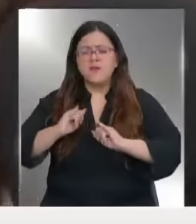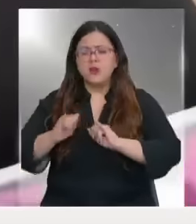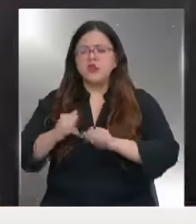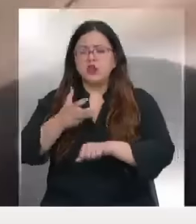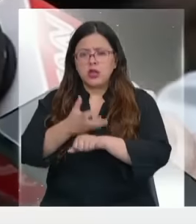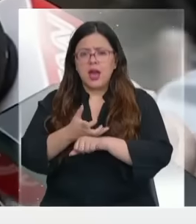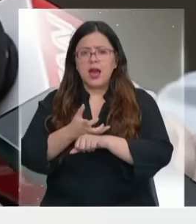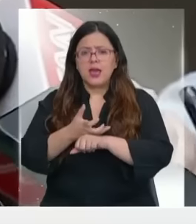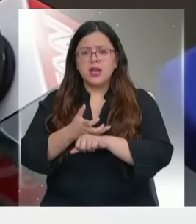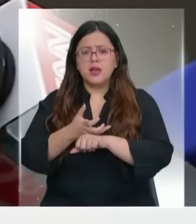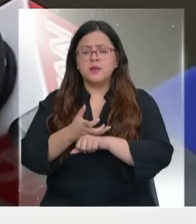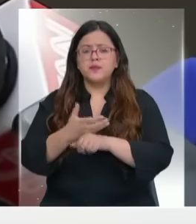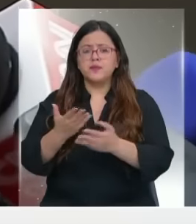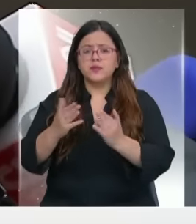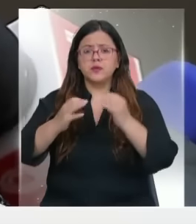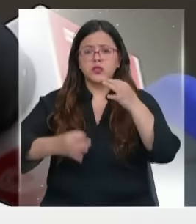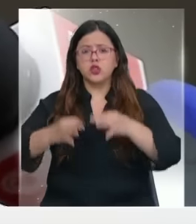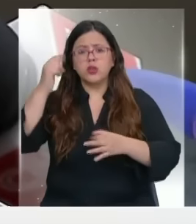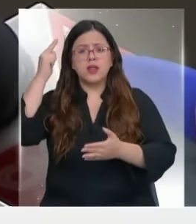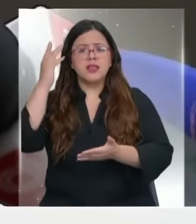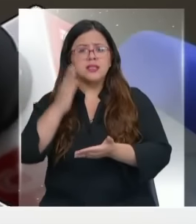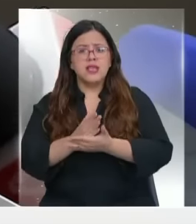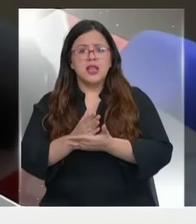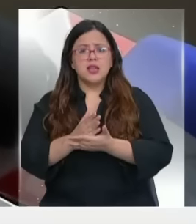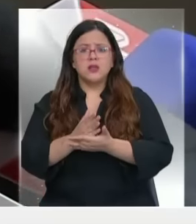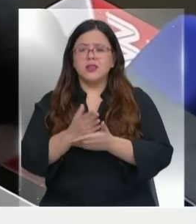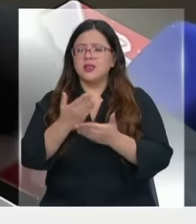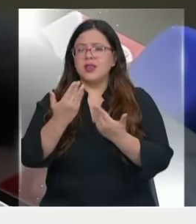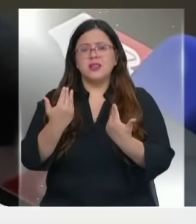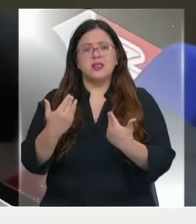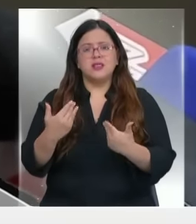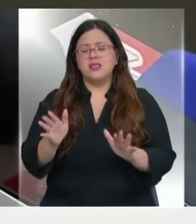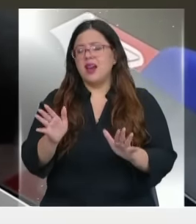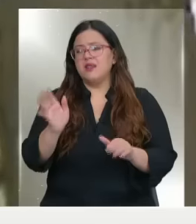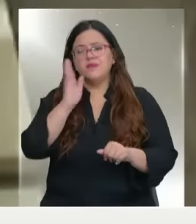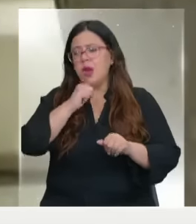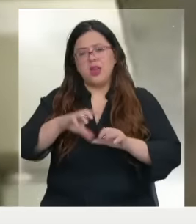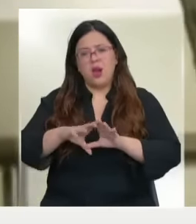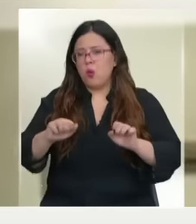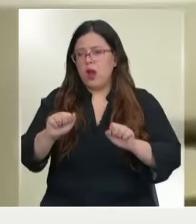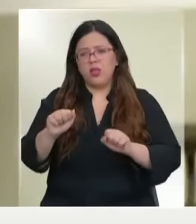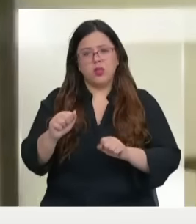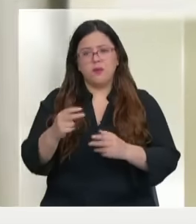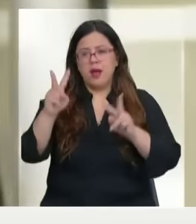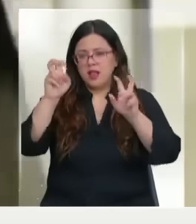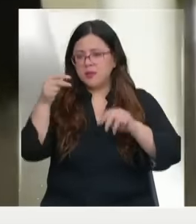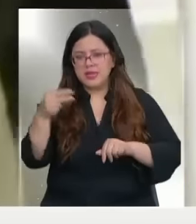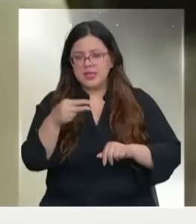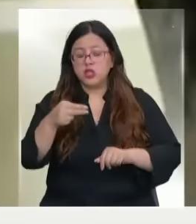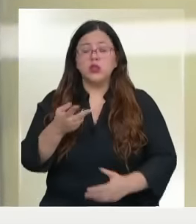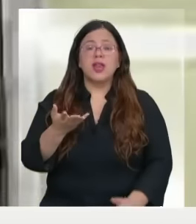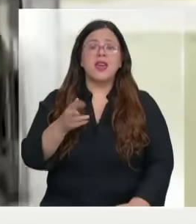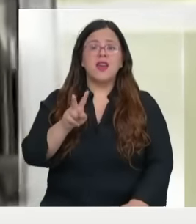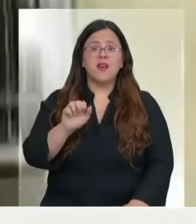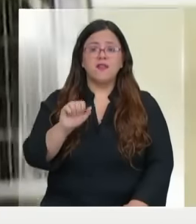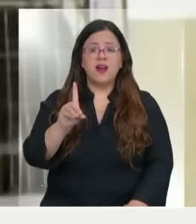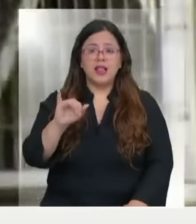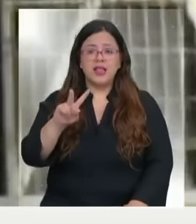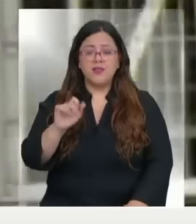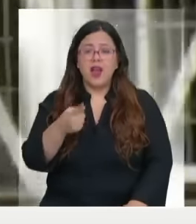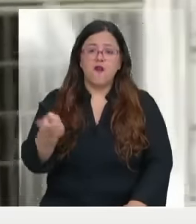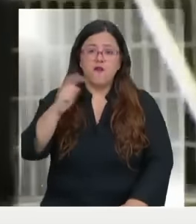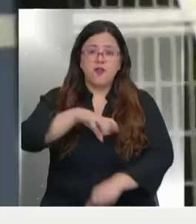lo dijera el juez, la Corte estimó que estaba de sobra acreditado, que había faltado el consentimiento. Valdivia vuelve a la cárcel y su defensa